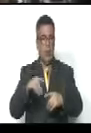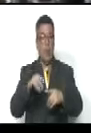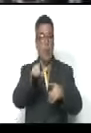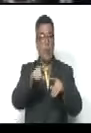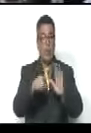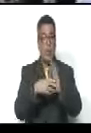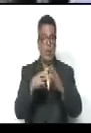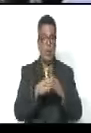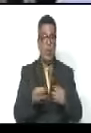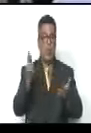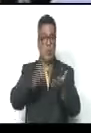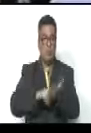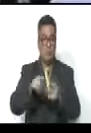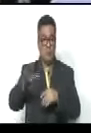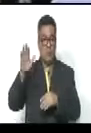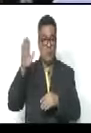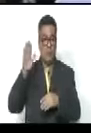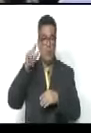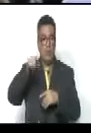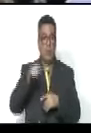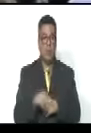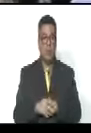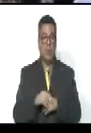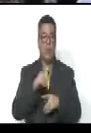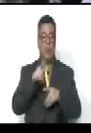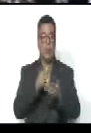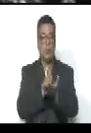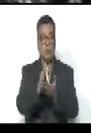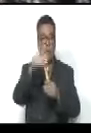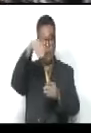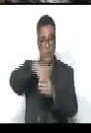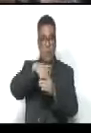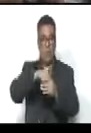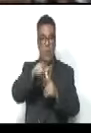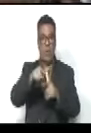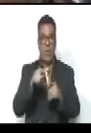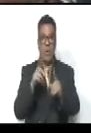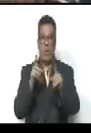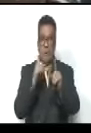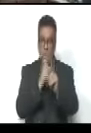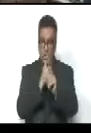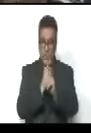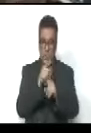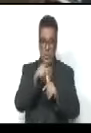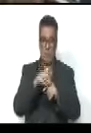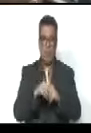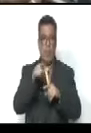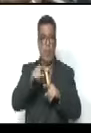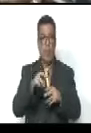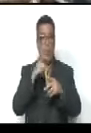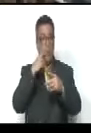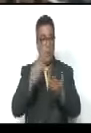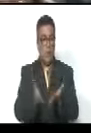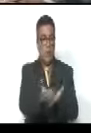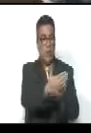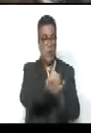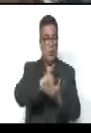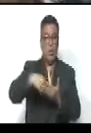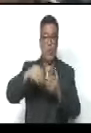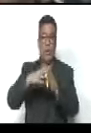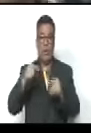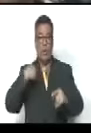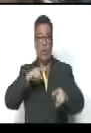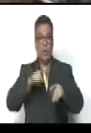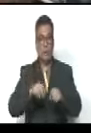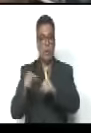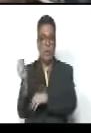esta bancada, ratificamos nuestro compromiso con la ruta electoral, vamos a competir, y recojan ustedes sus corotos porque los